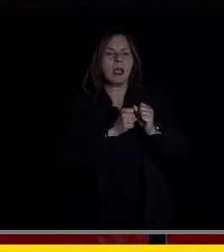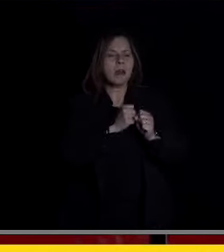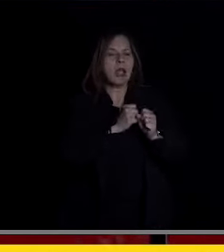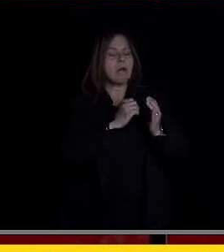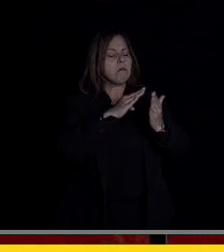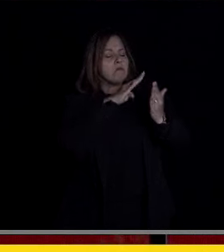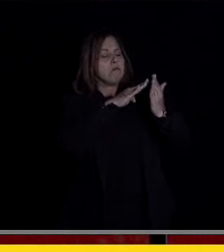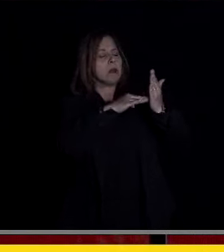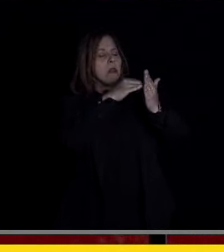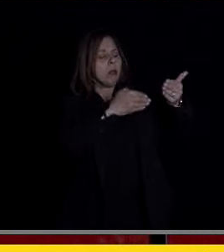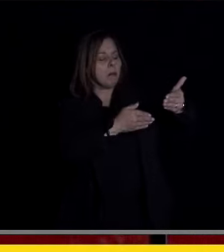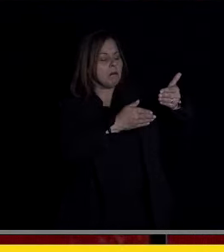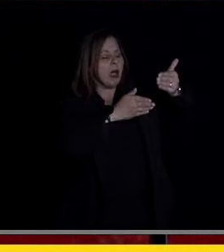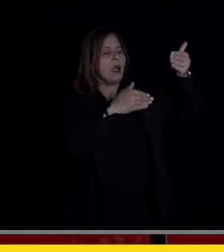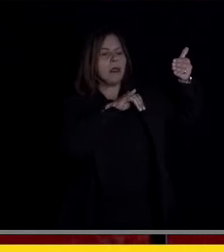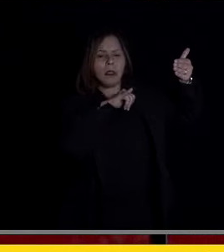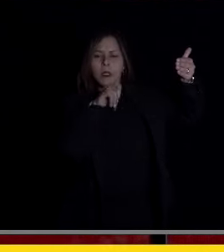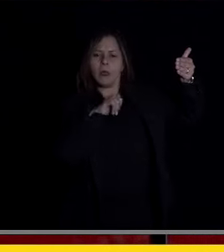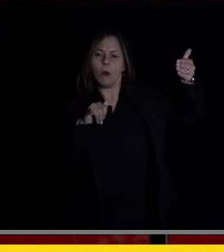pintando cuanta cosa ven por ahí,